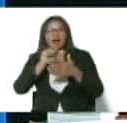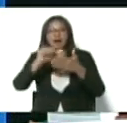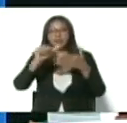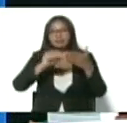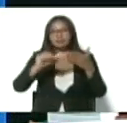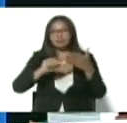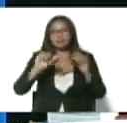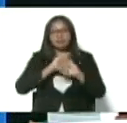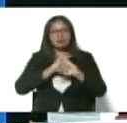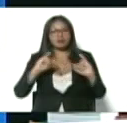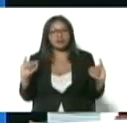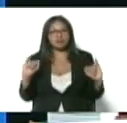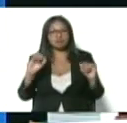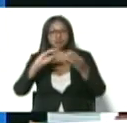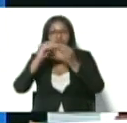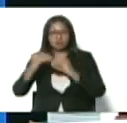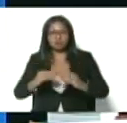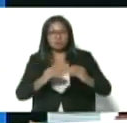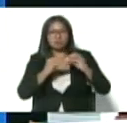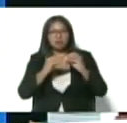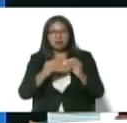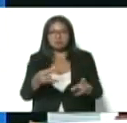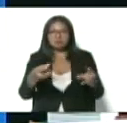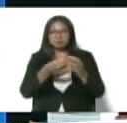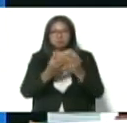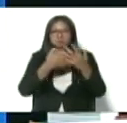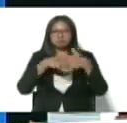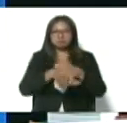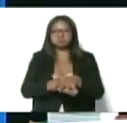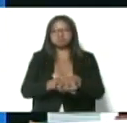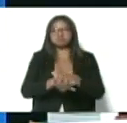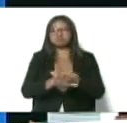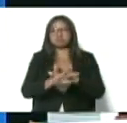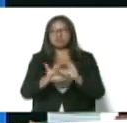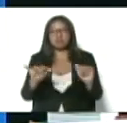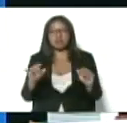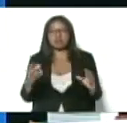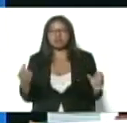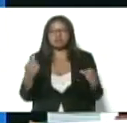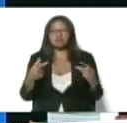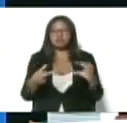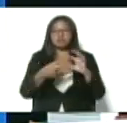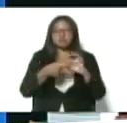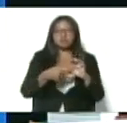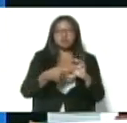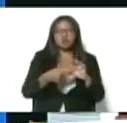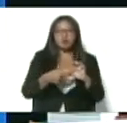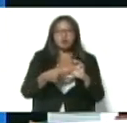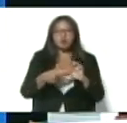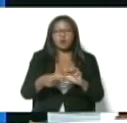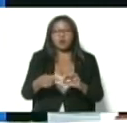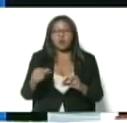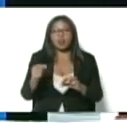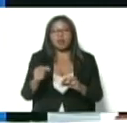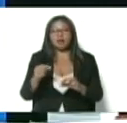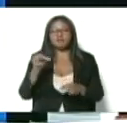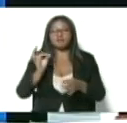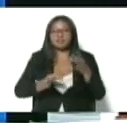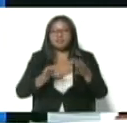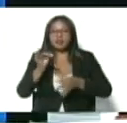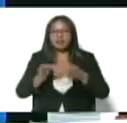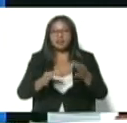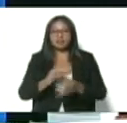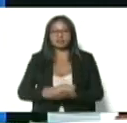trabajado bien articulado hemos trabajado con la fiscalía para y actualizar